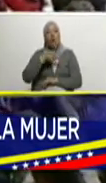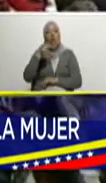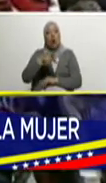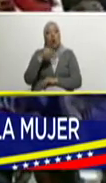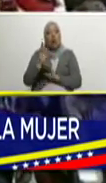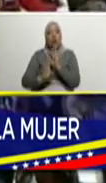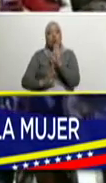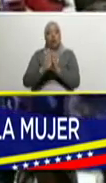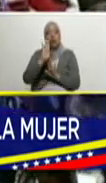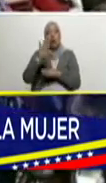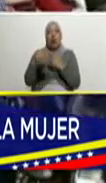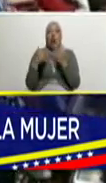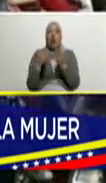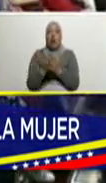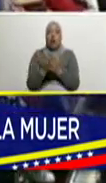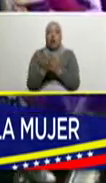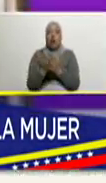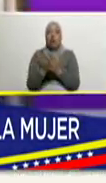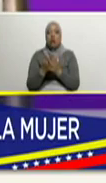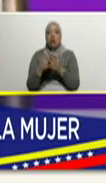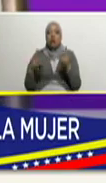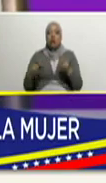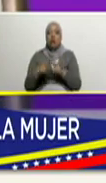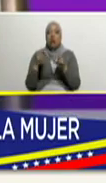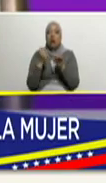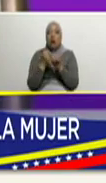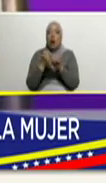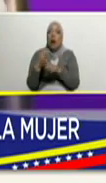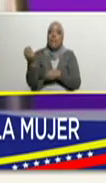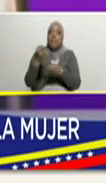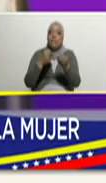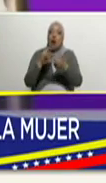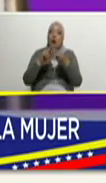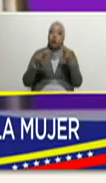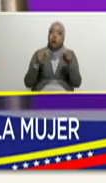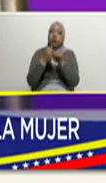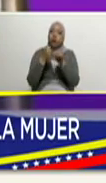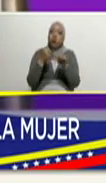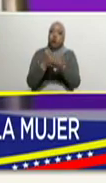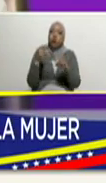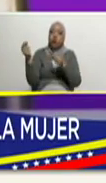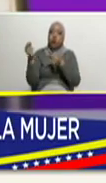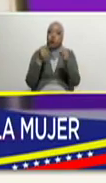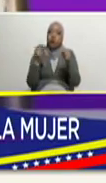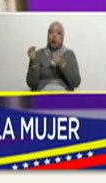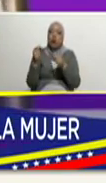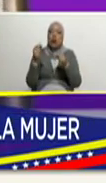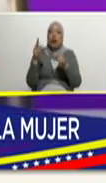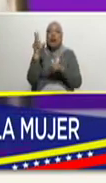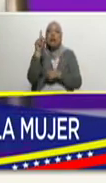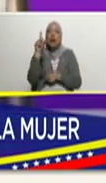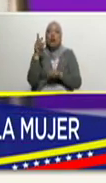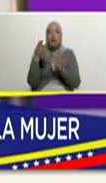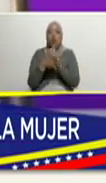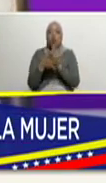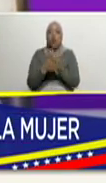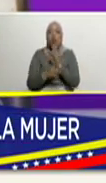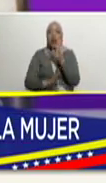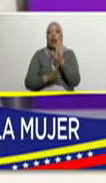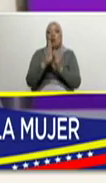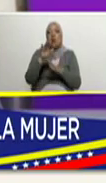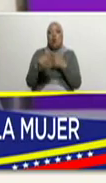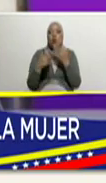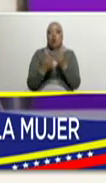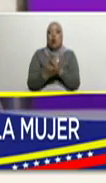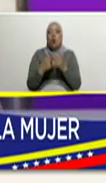viene a romper paradigmas y que nos encuentra cada día más comprometida. Hablamos de una segunda etapa para reforzar